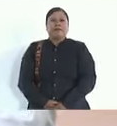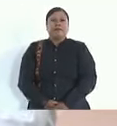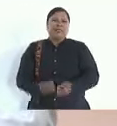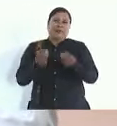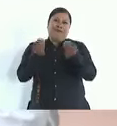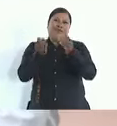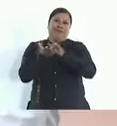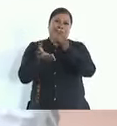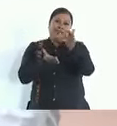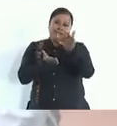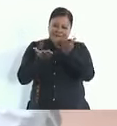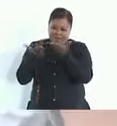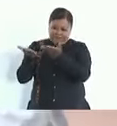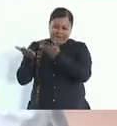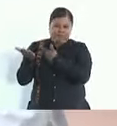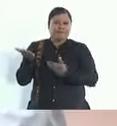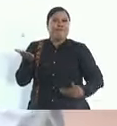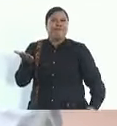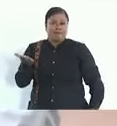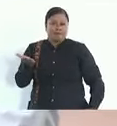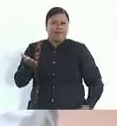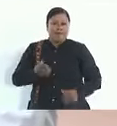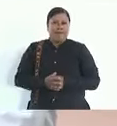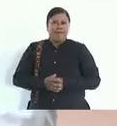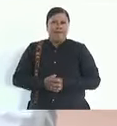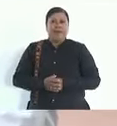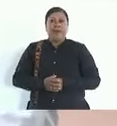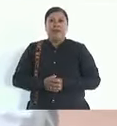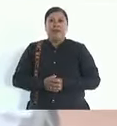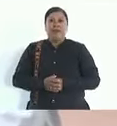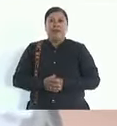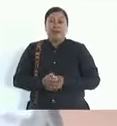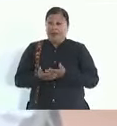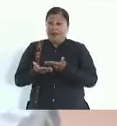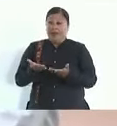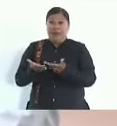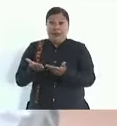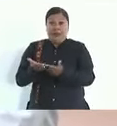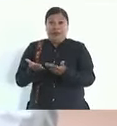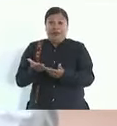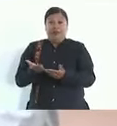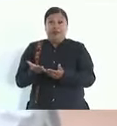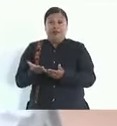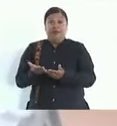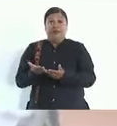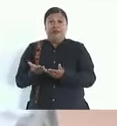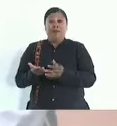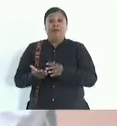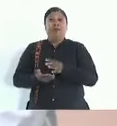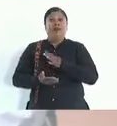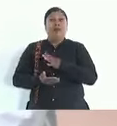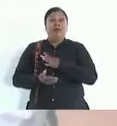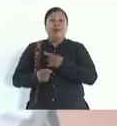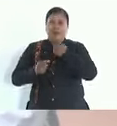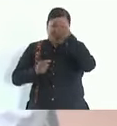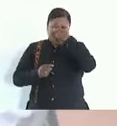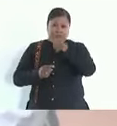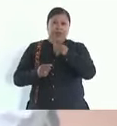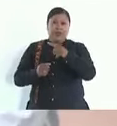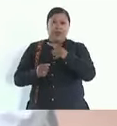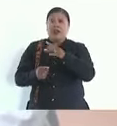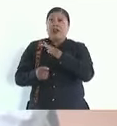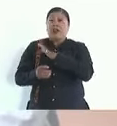Muchas gracias, señor presidente. Guelatao ahora cuenta con infraestructura para impulsar